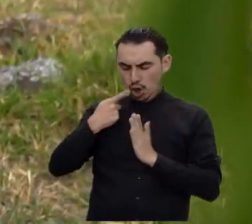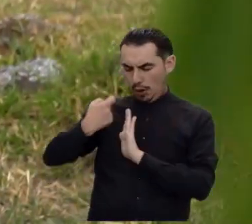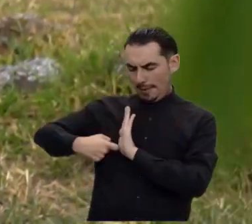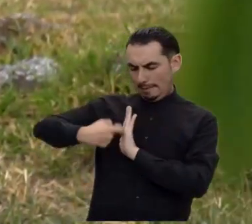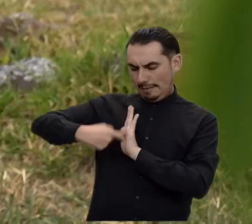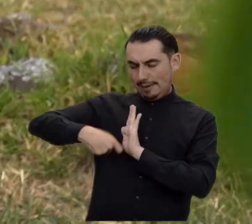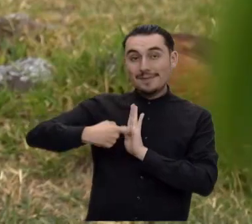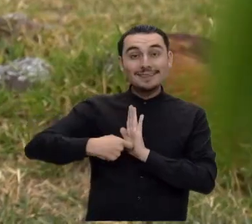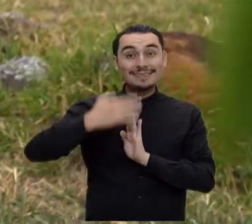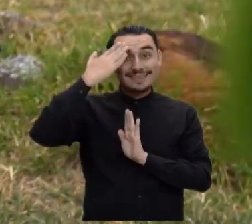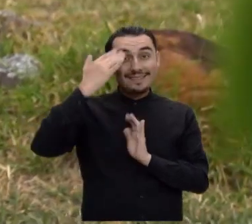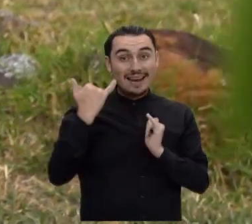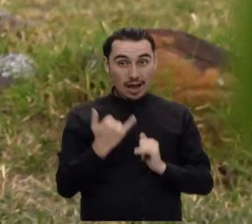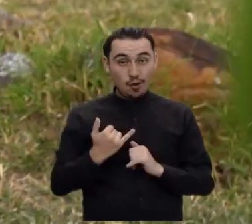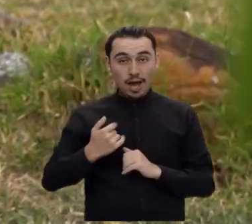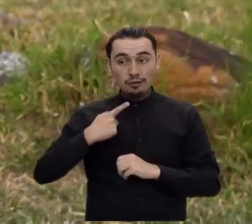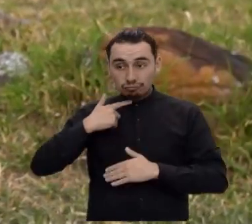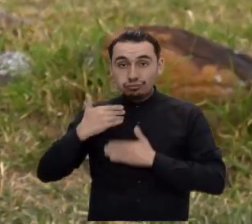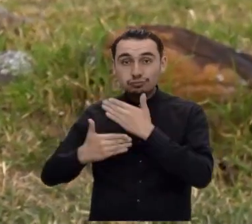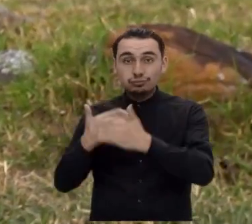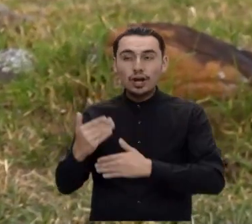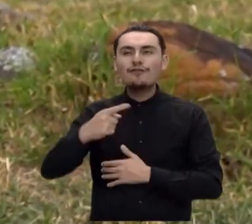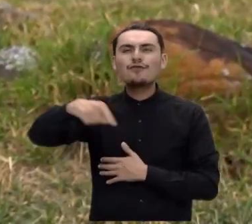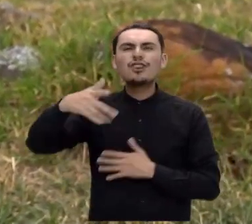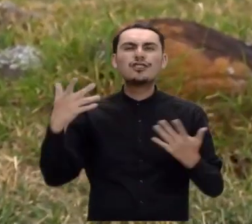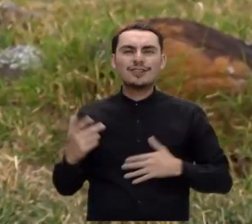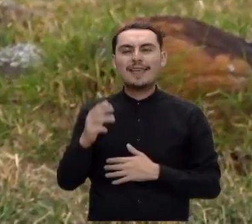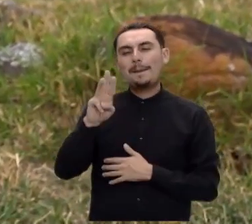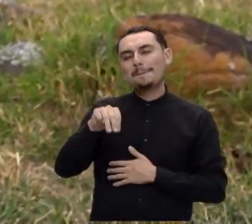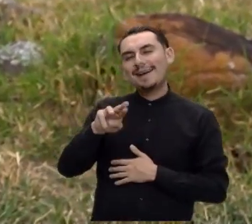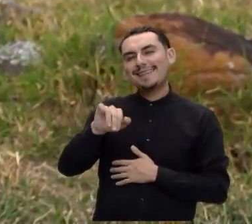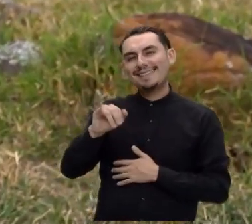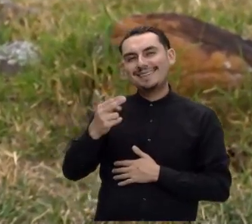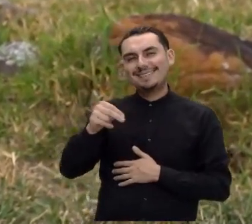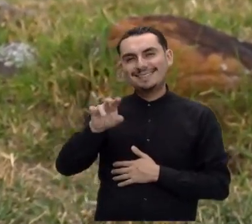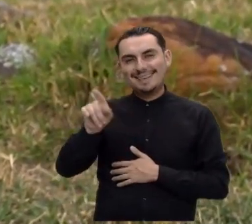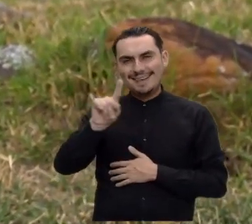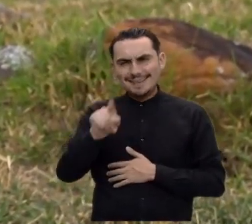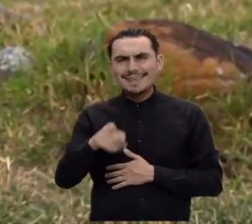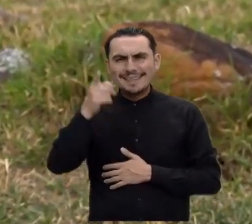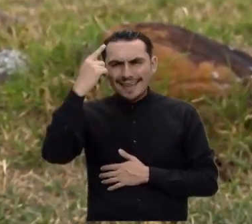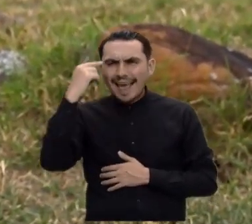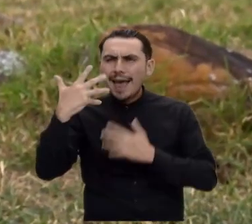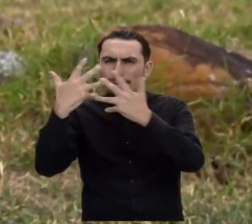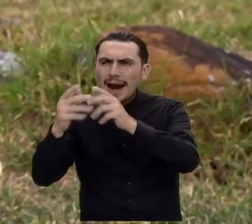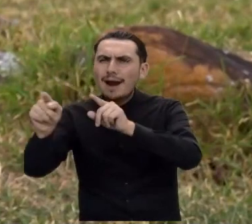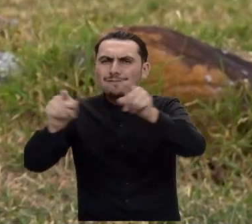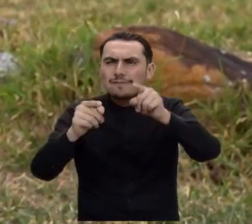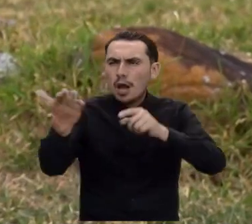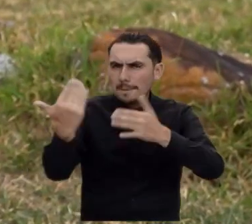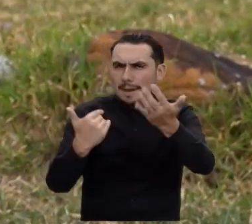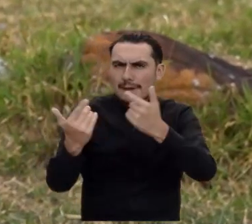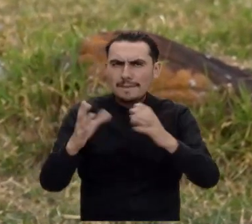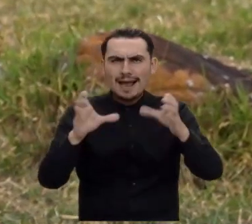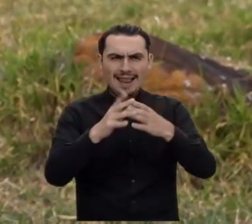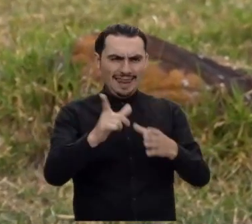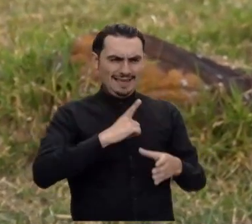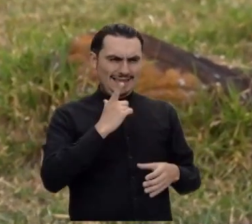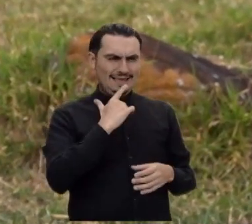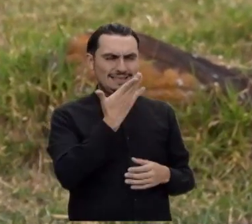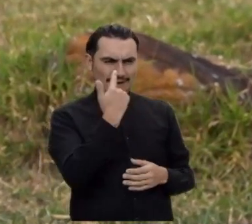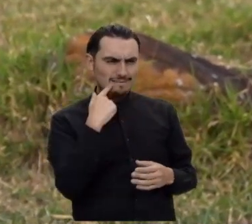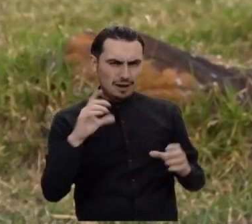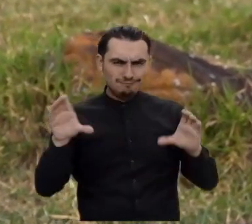que presta la entidad. Una tarea que en esta ocasión nos lleva a la ciudad de Manizales para hablar con los gremios, funcionarios de la seccional y un grupo de